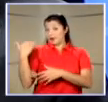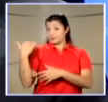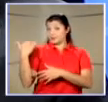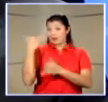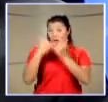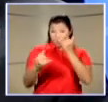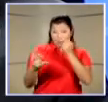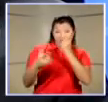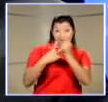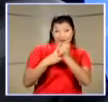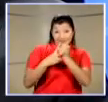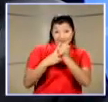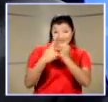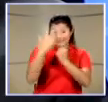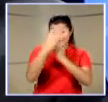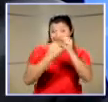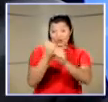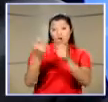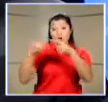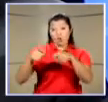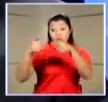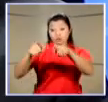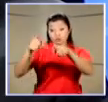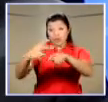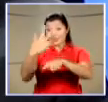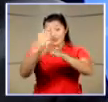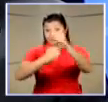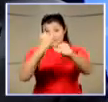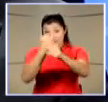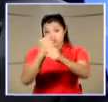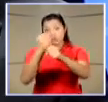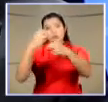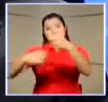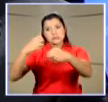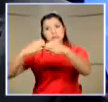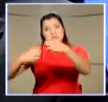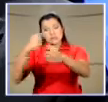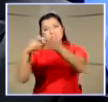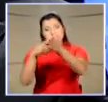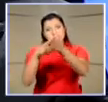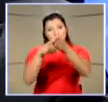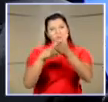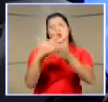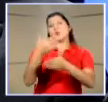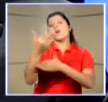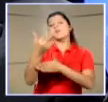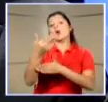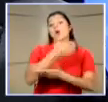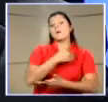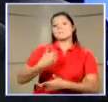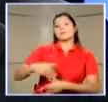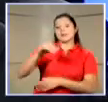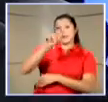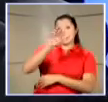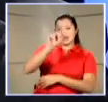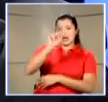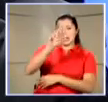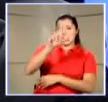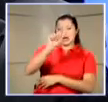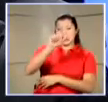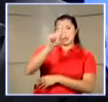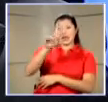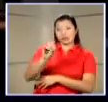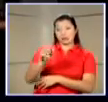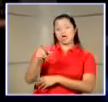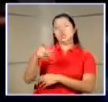seguidos con un déficit mayor al 3% fue en la crisis de Carazo, donde ahí vino una crisis económica donde